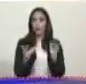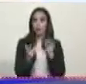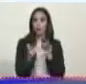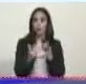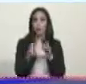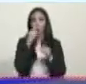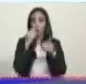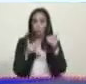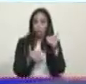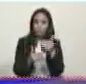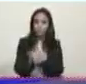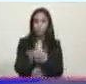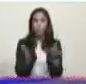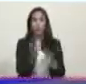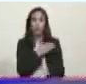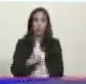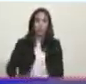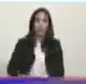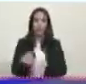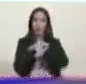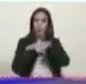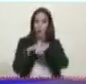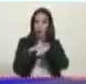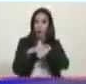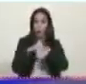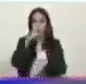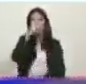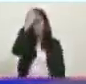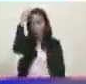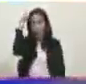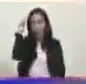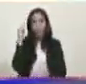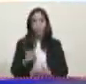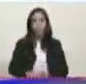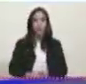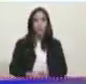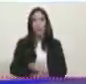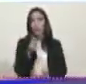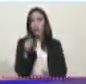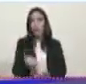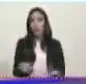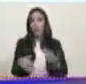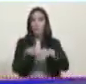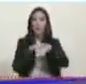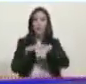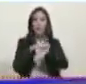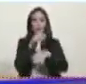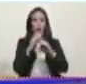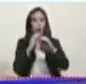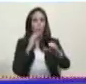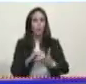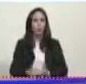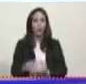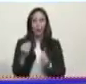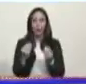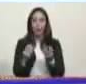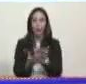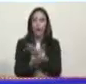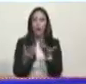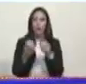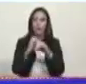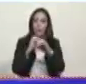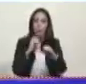hecho con el ministro Tarek El Aissami y nuestro ministro Hipólito Abreu del transporte,